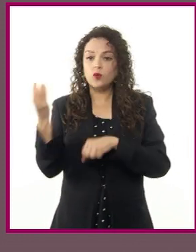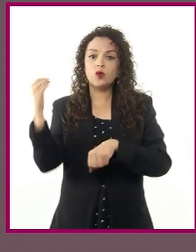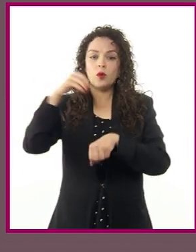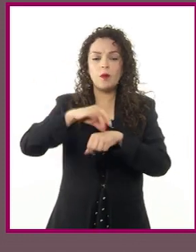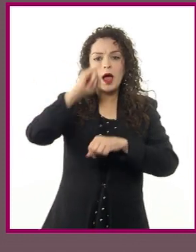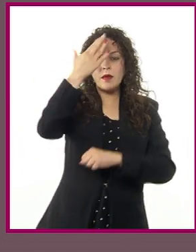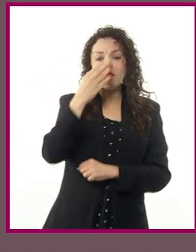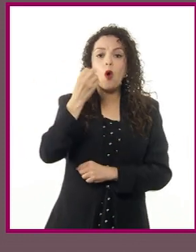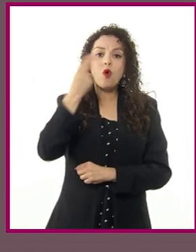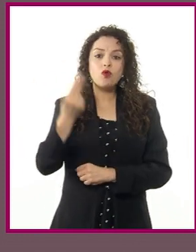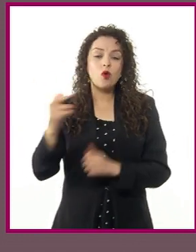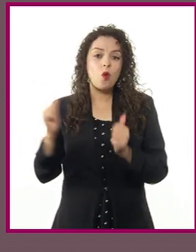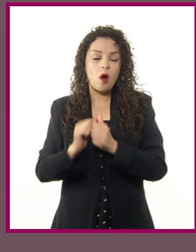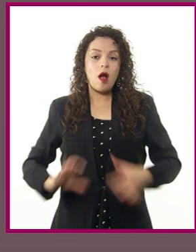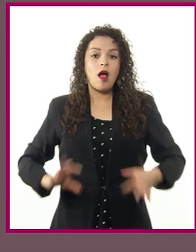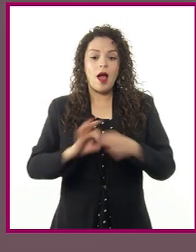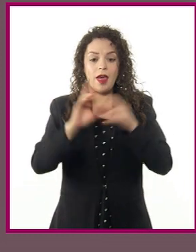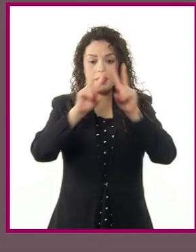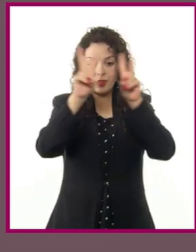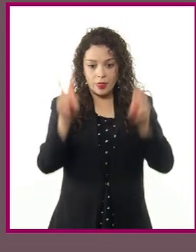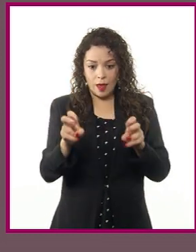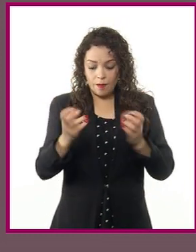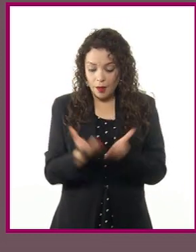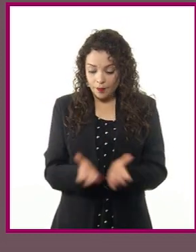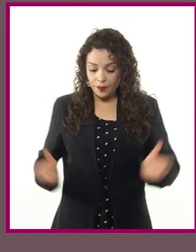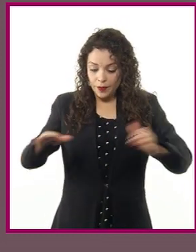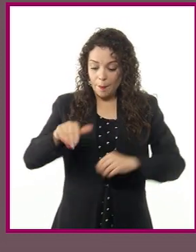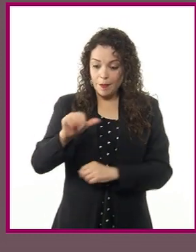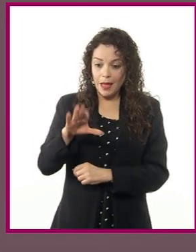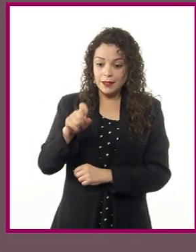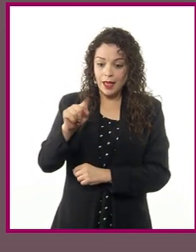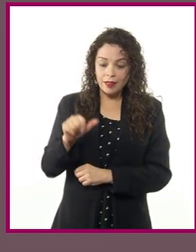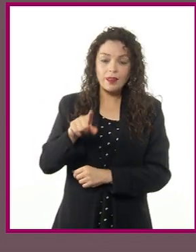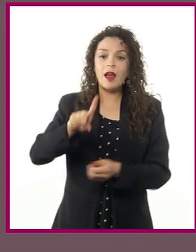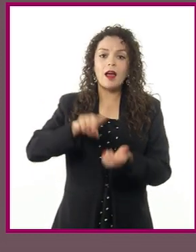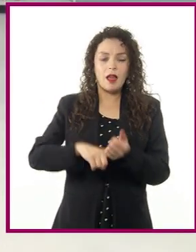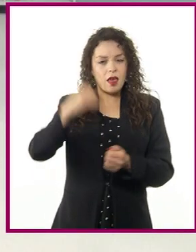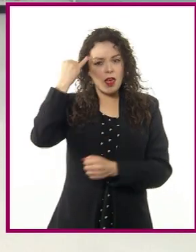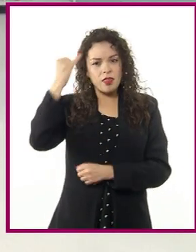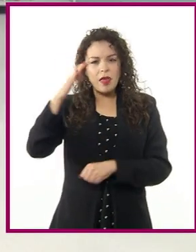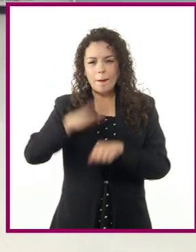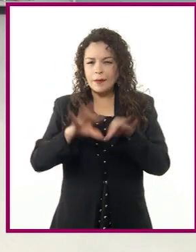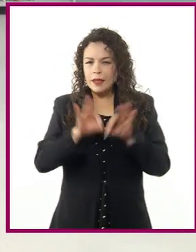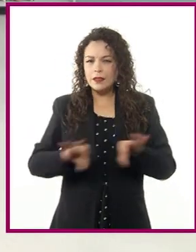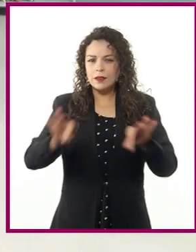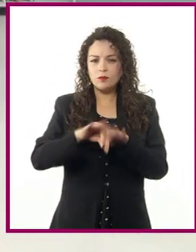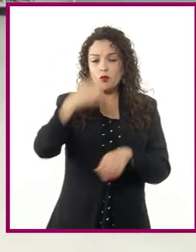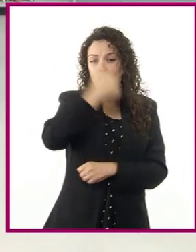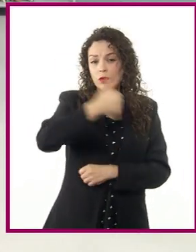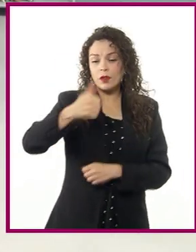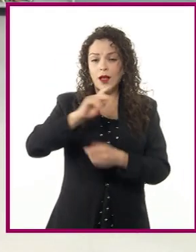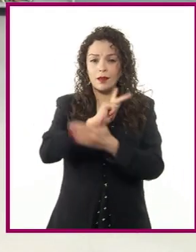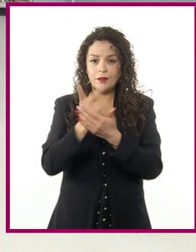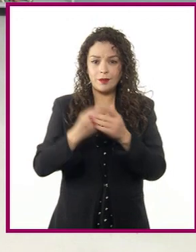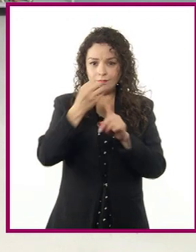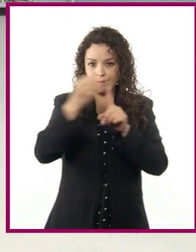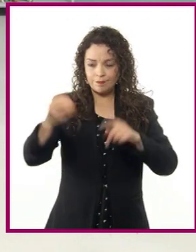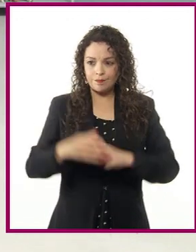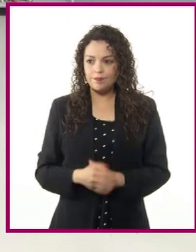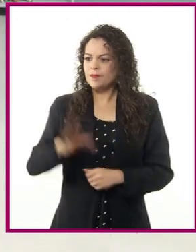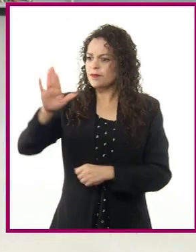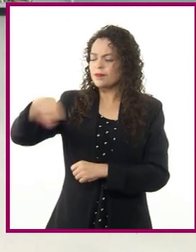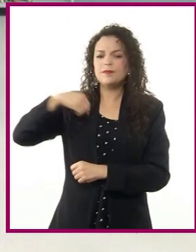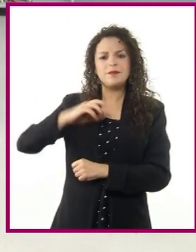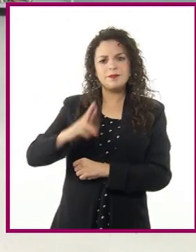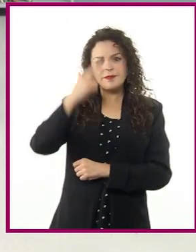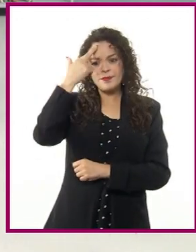relativos al tema y en la maceta escribirán las ideas principales de cada sesión. Maestra, recuerdo que en otras asignaturas también